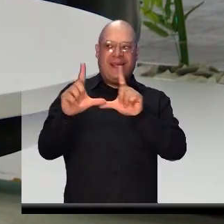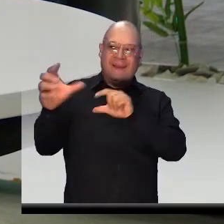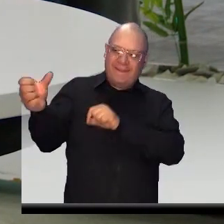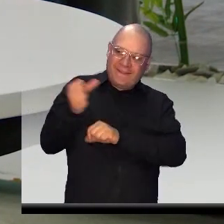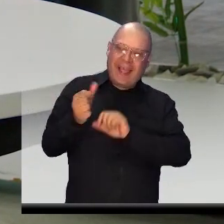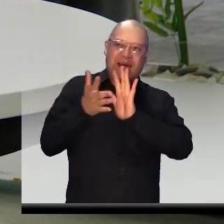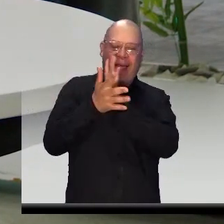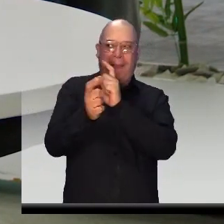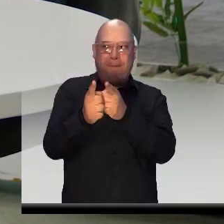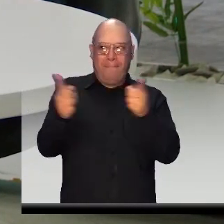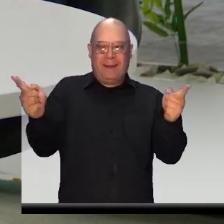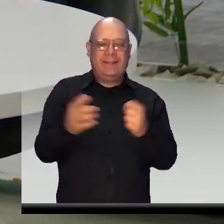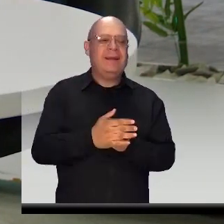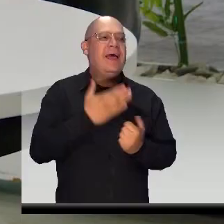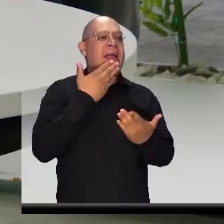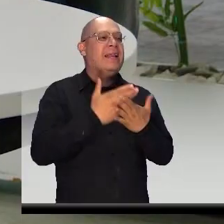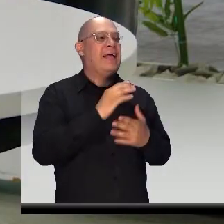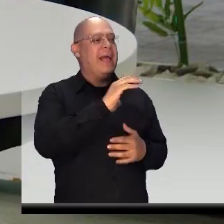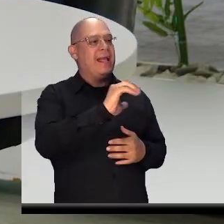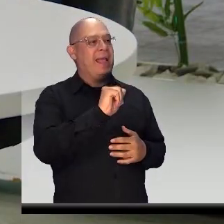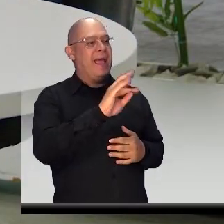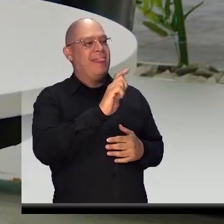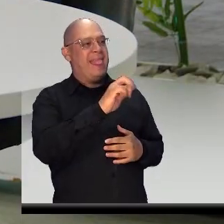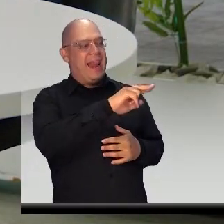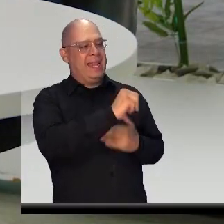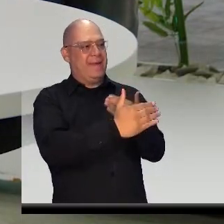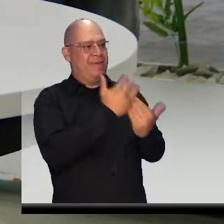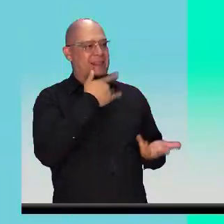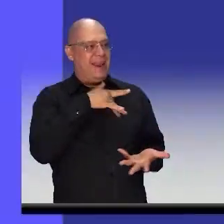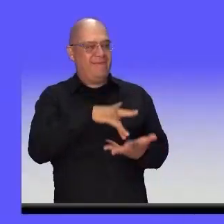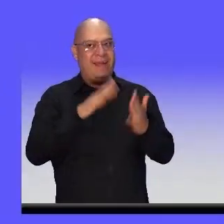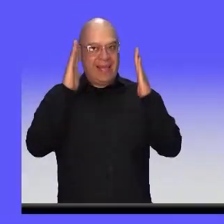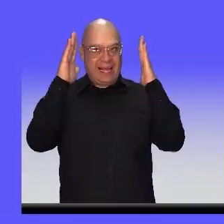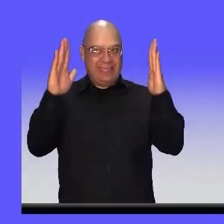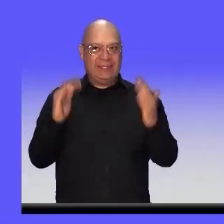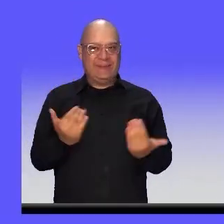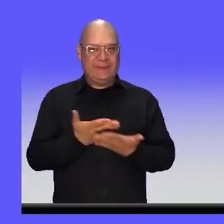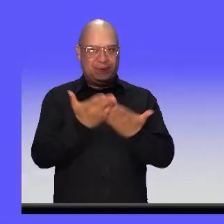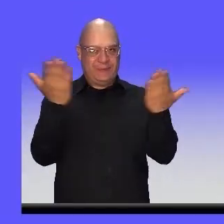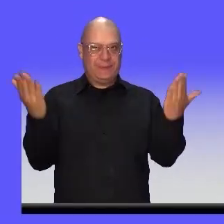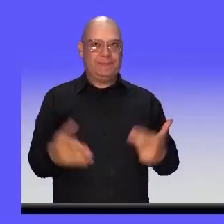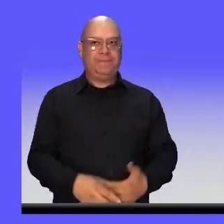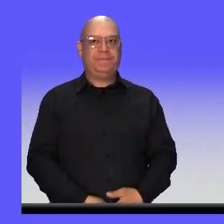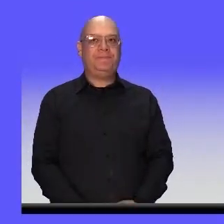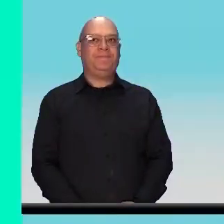Gracias a ustedes, Catalina, por la invitación y por habernos escuchado en este espacio.